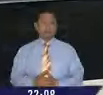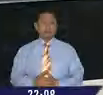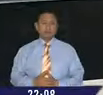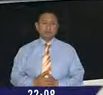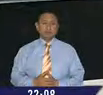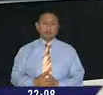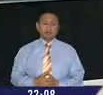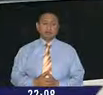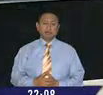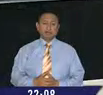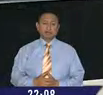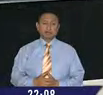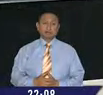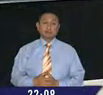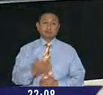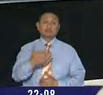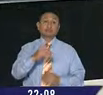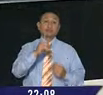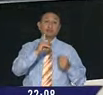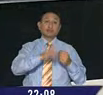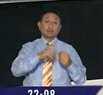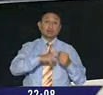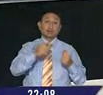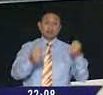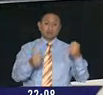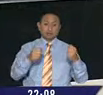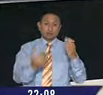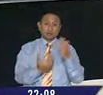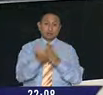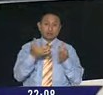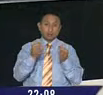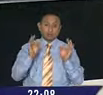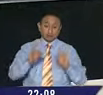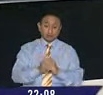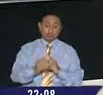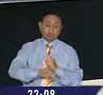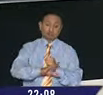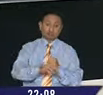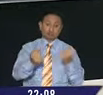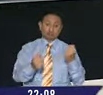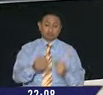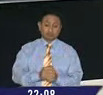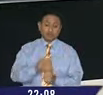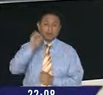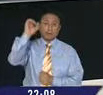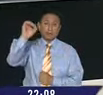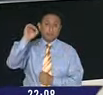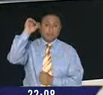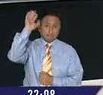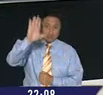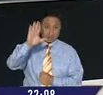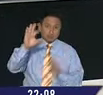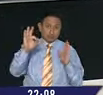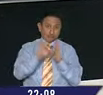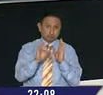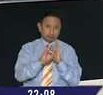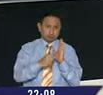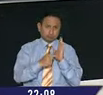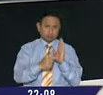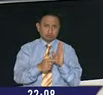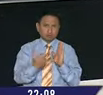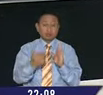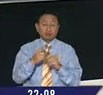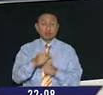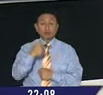Quito, delincuentes utilizaron nuevos métodos para robar autos. Un video que circula en las redes sociales muestra cómo un conductor con sus